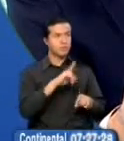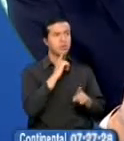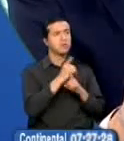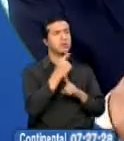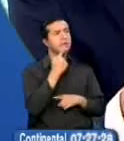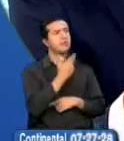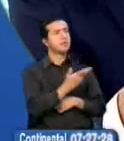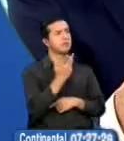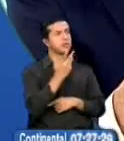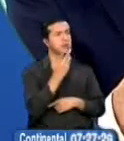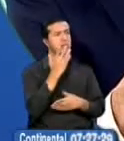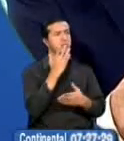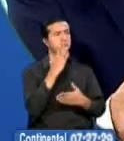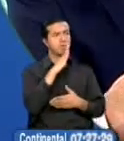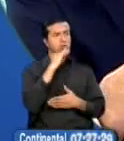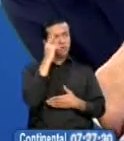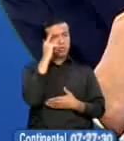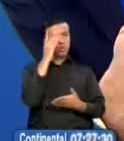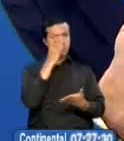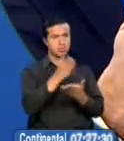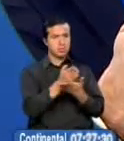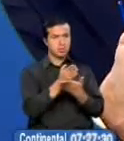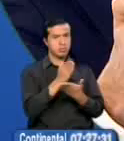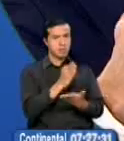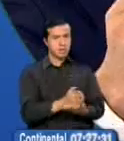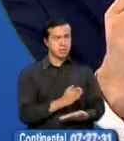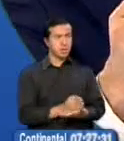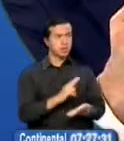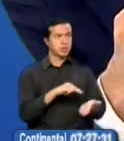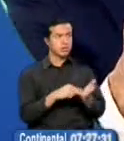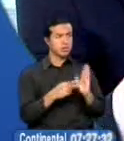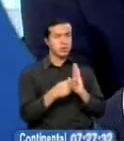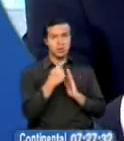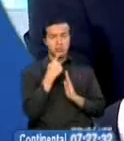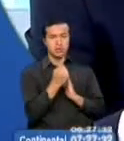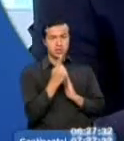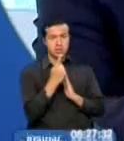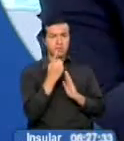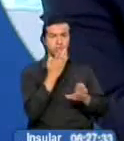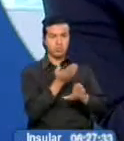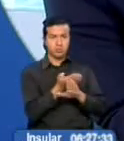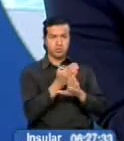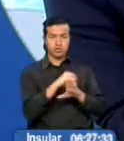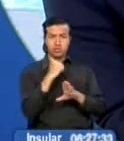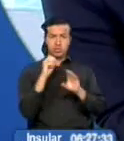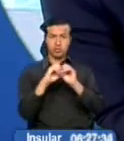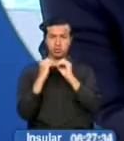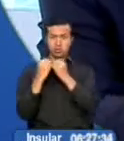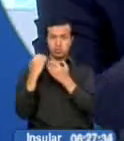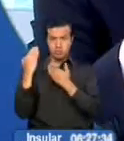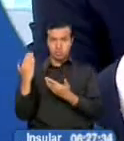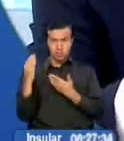hablas de desmontar el correísmo. Cuando me hablas de desmontar el correísmo, ¿te estás refiriendo a las propuestas de otras organizaciones políticas o a la de